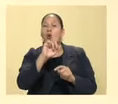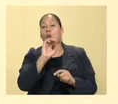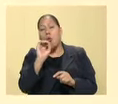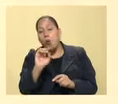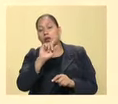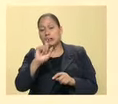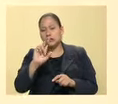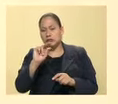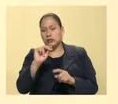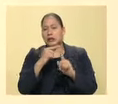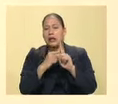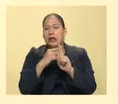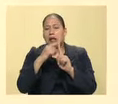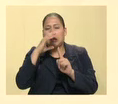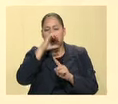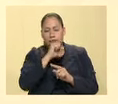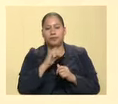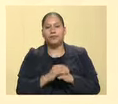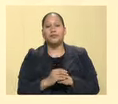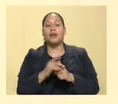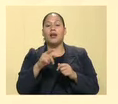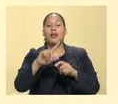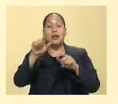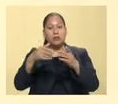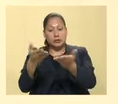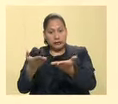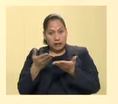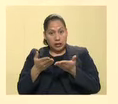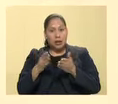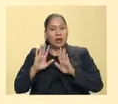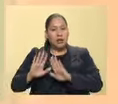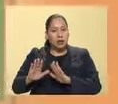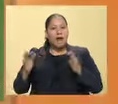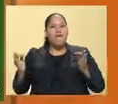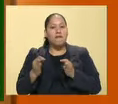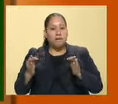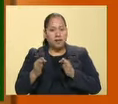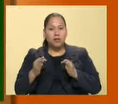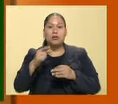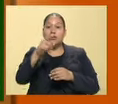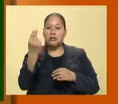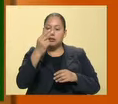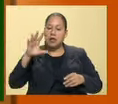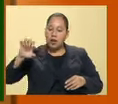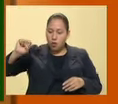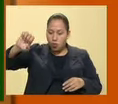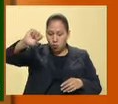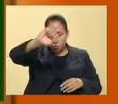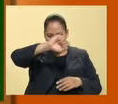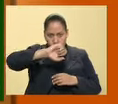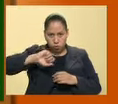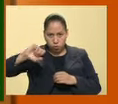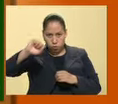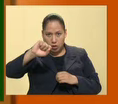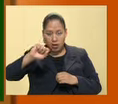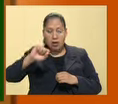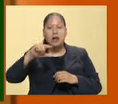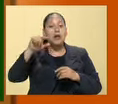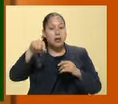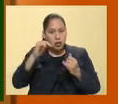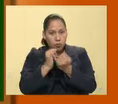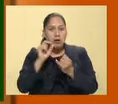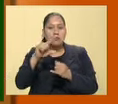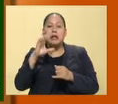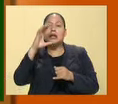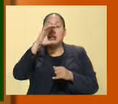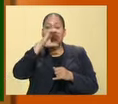dejar enfriar y vamos a hacer algo muy sencillo. Vamos a necesitar crema batida. Uh-huh. La vamos a poner uh-huh. a calentar. Y